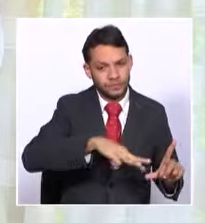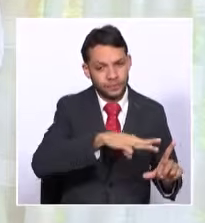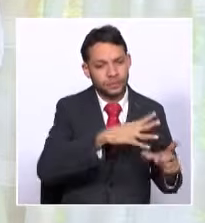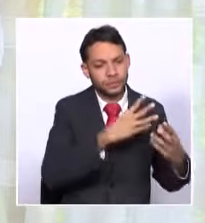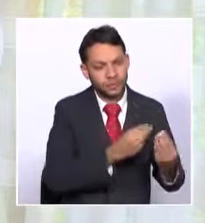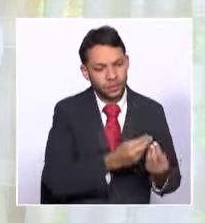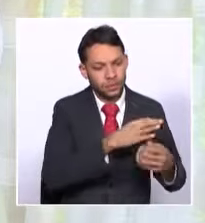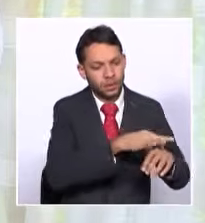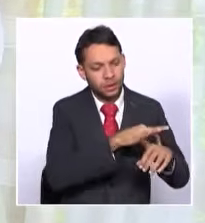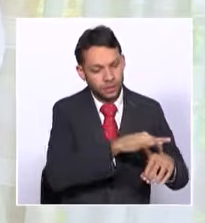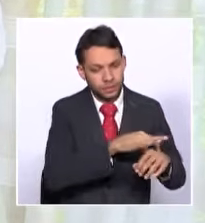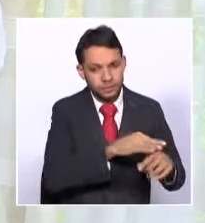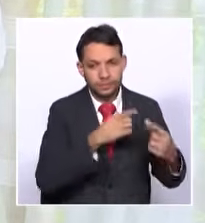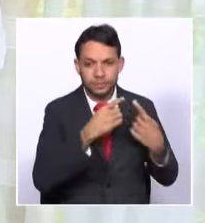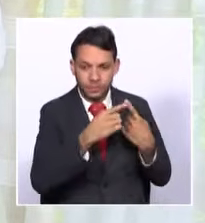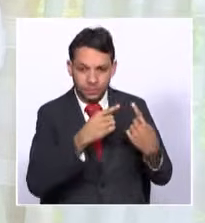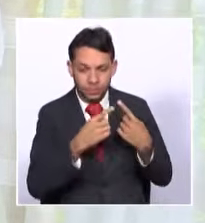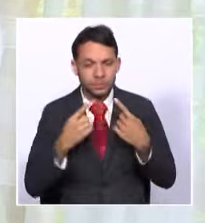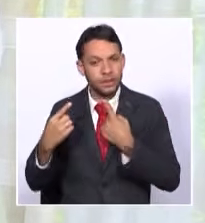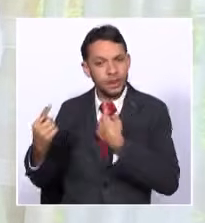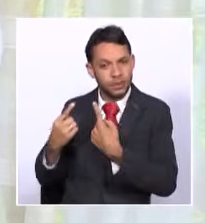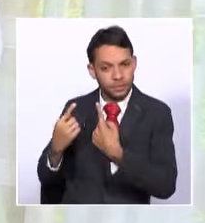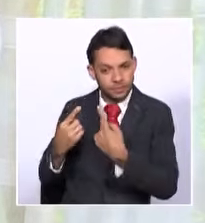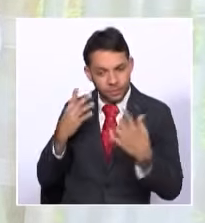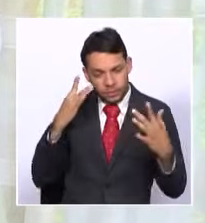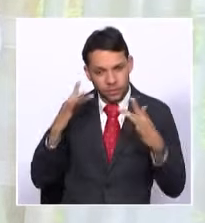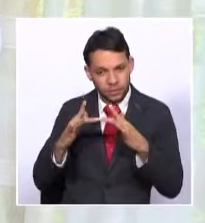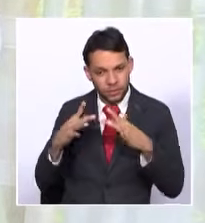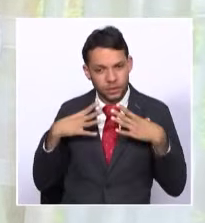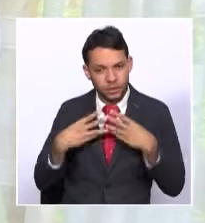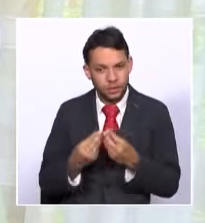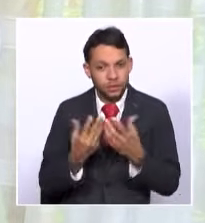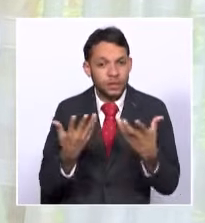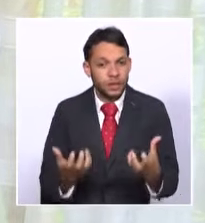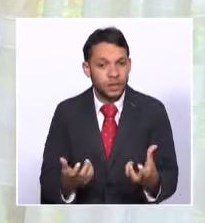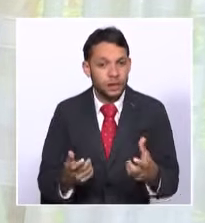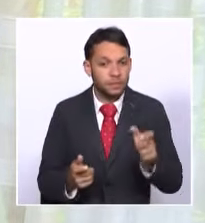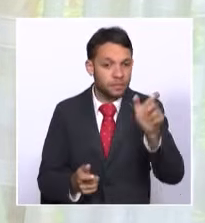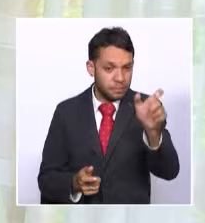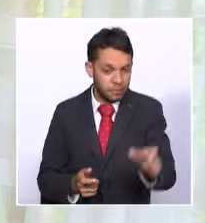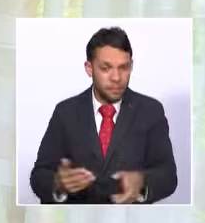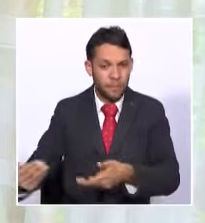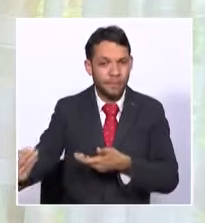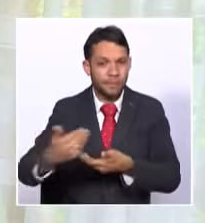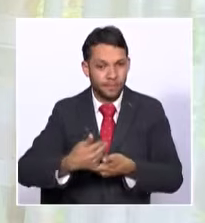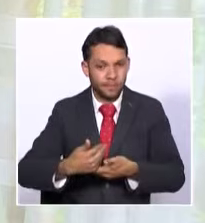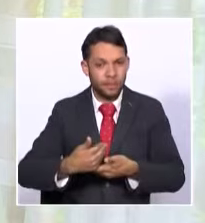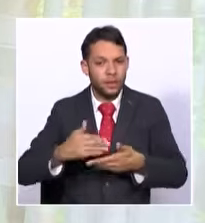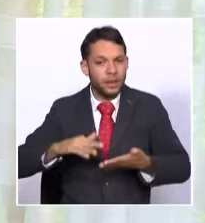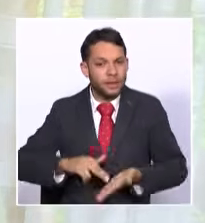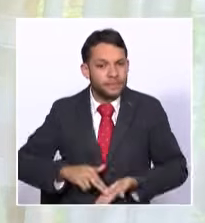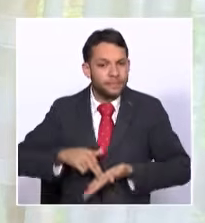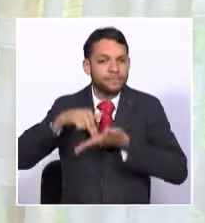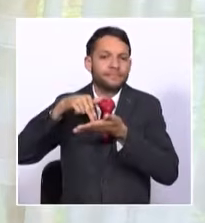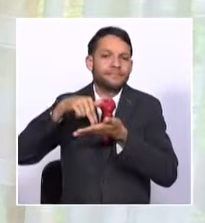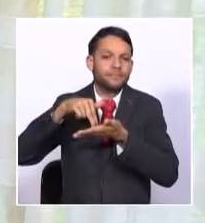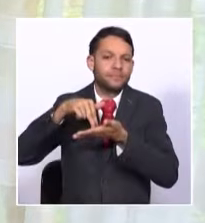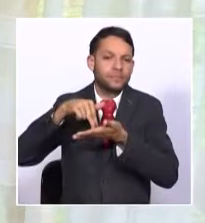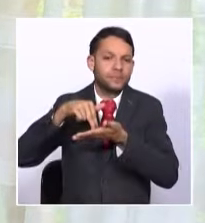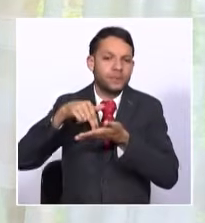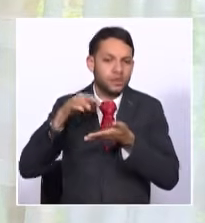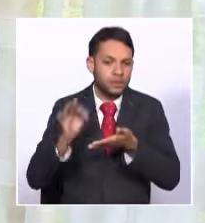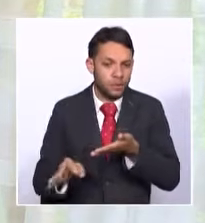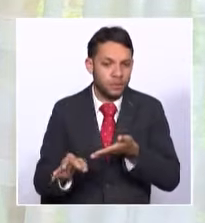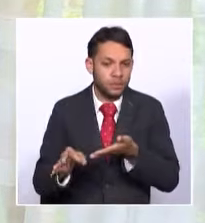médicos y de profesionales de la salud, lo que buscamos es hacer un proceso de rehabilitación donde